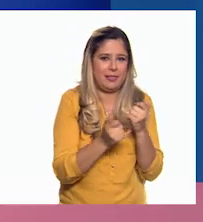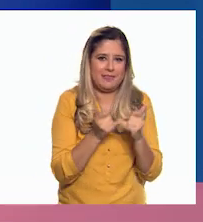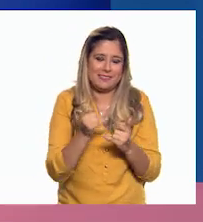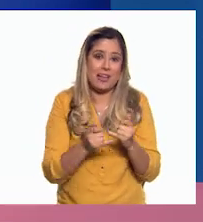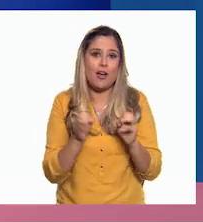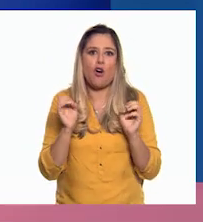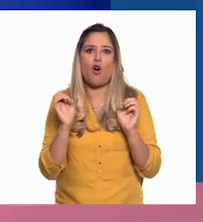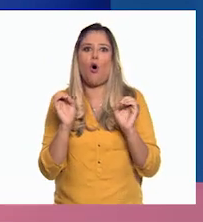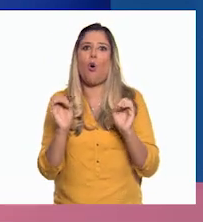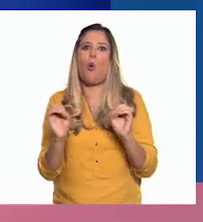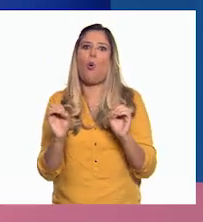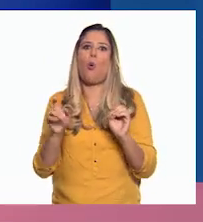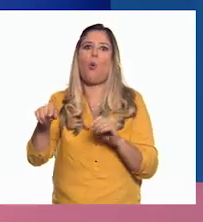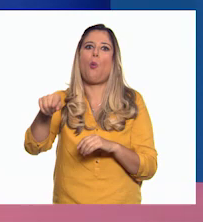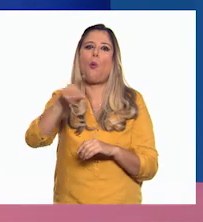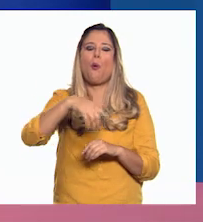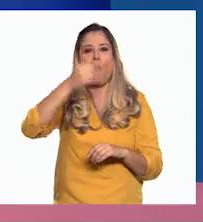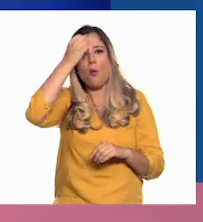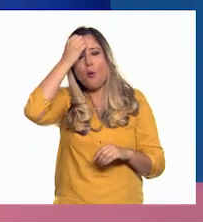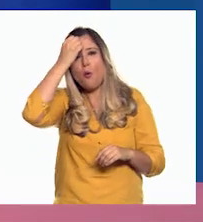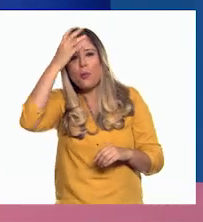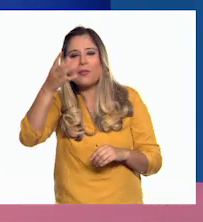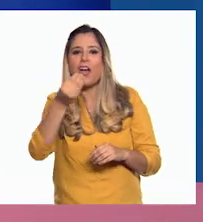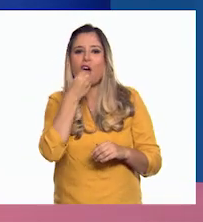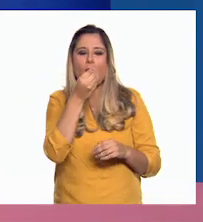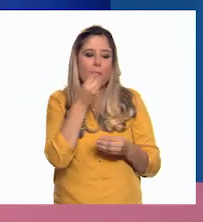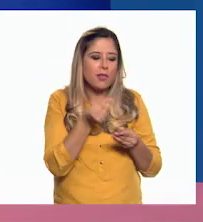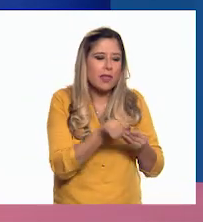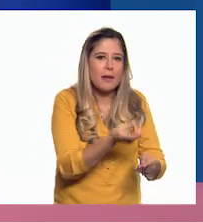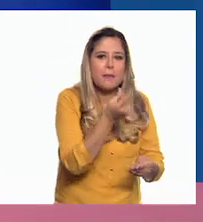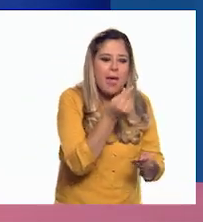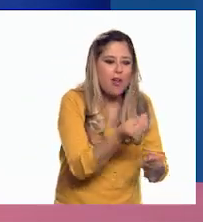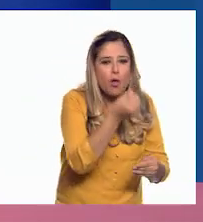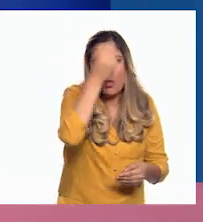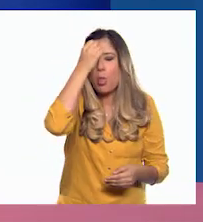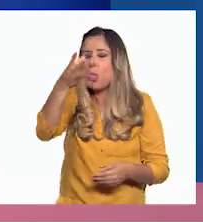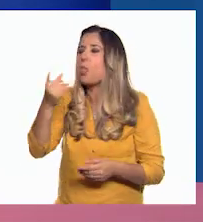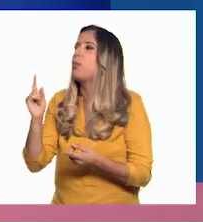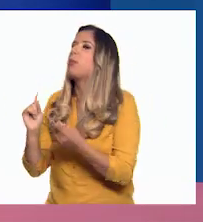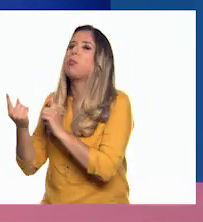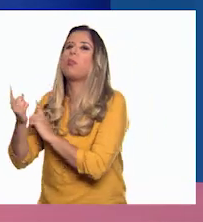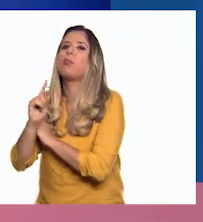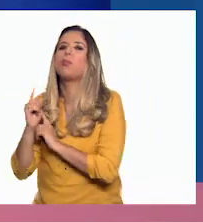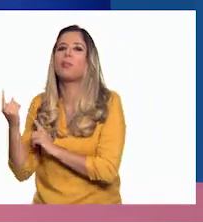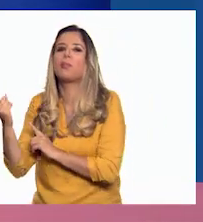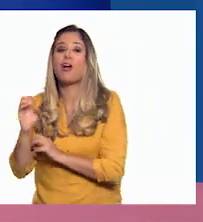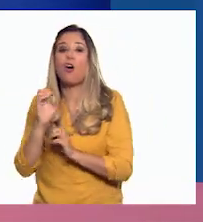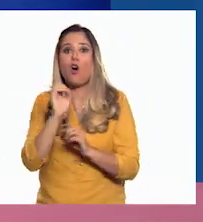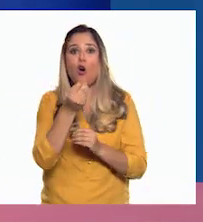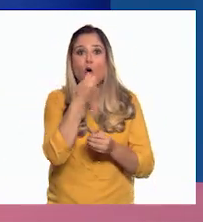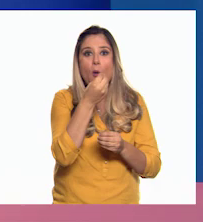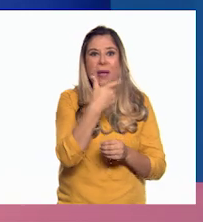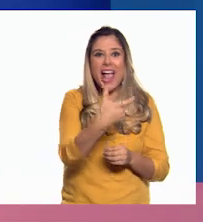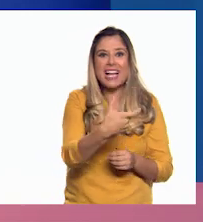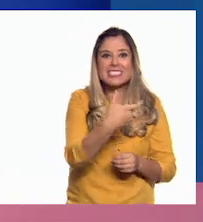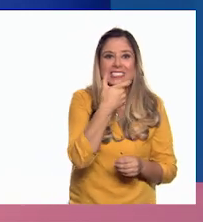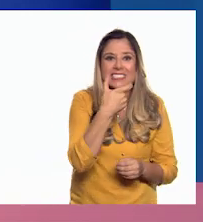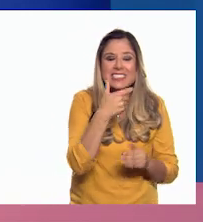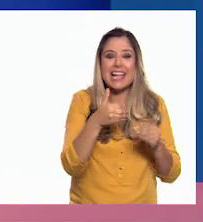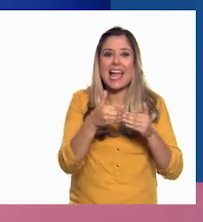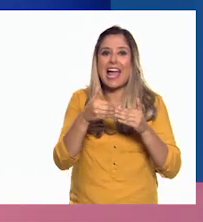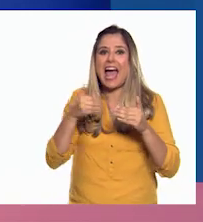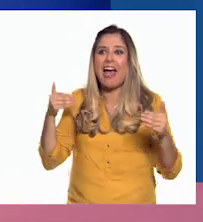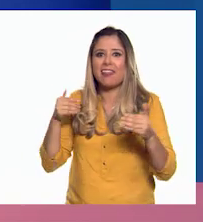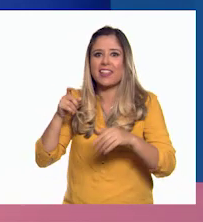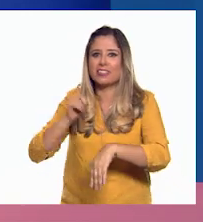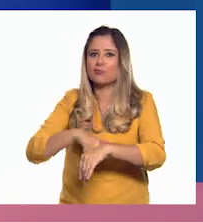O también a los que se les olvida darle de comer al perro. O a los que se comen las galletas antes de la